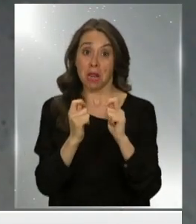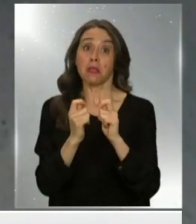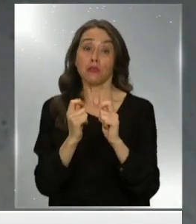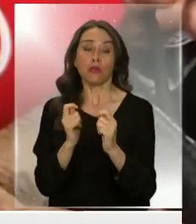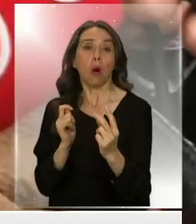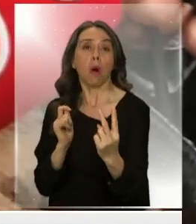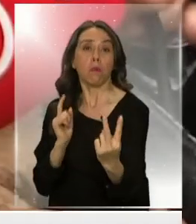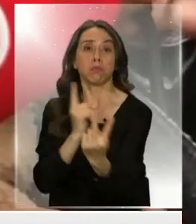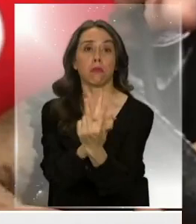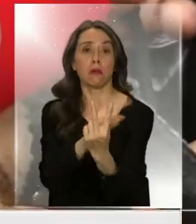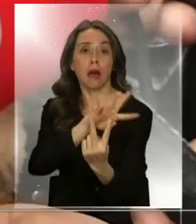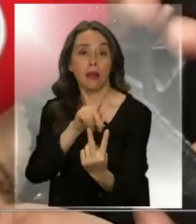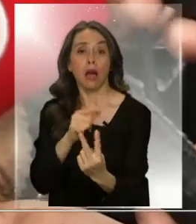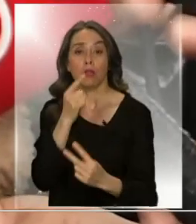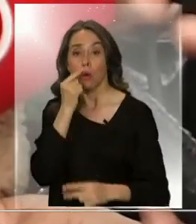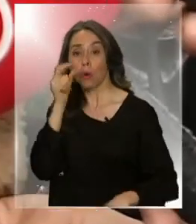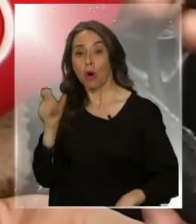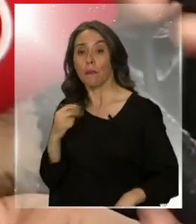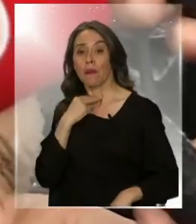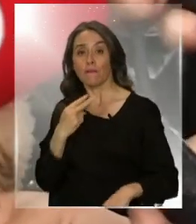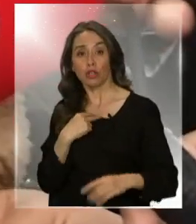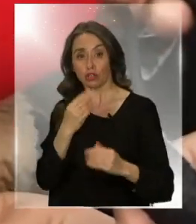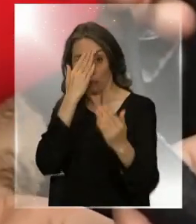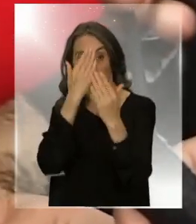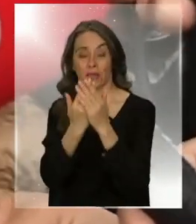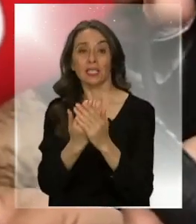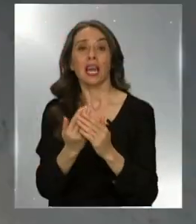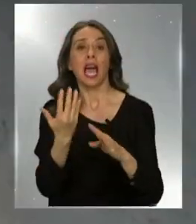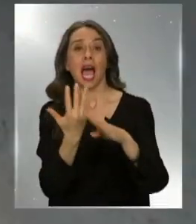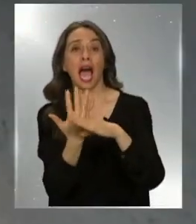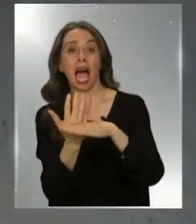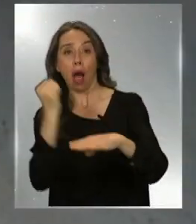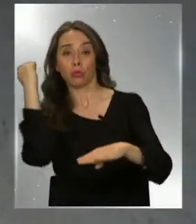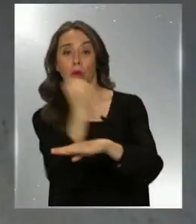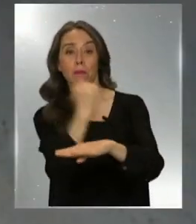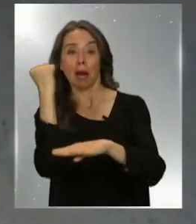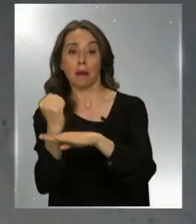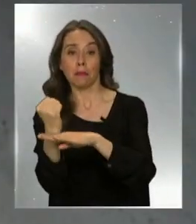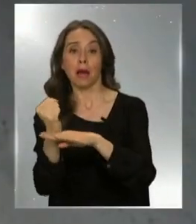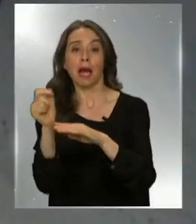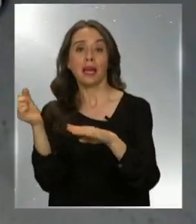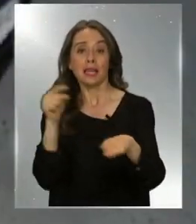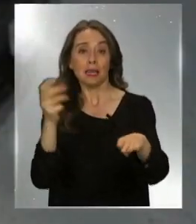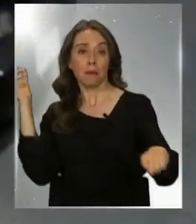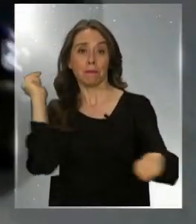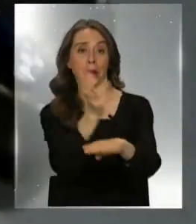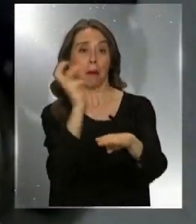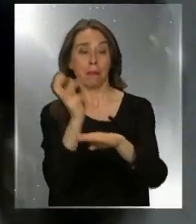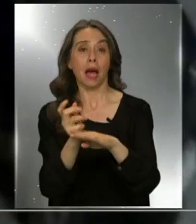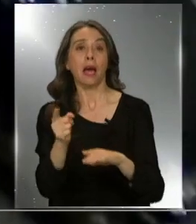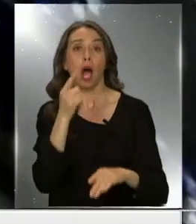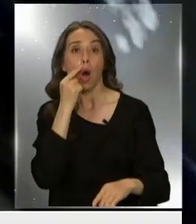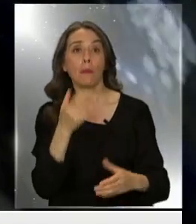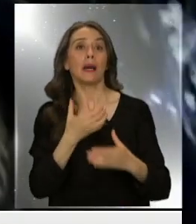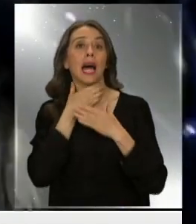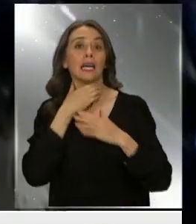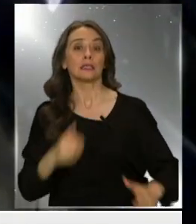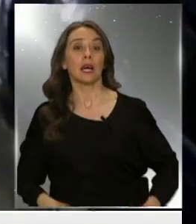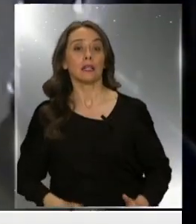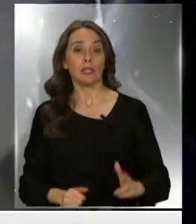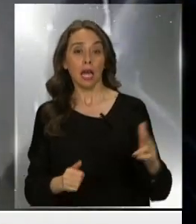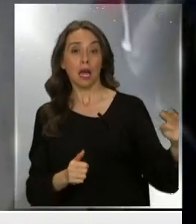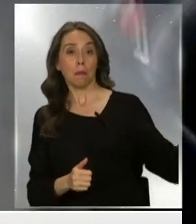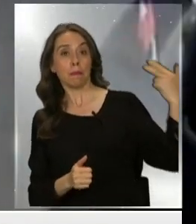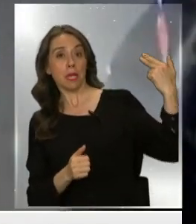los delincuentes ya la empresa a enfrentar de a poco de repente los vidrios de los autos en el que andaban ellos el asaltante percutá la pistola en